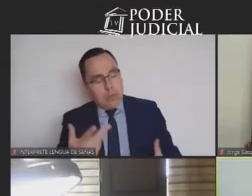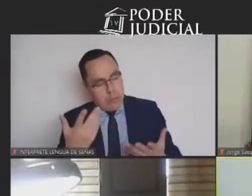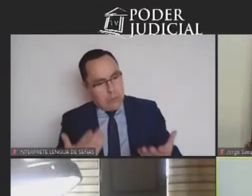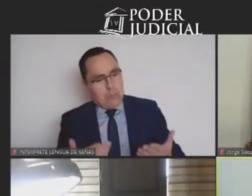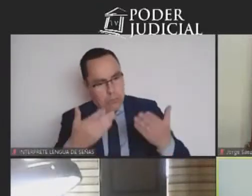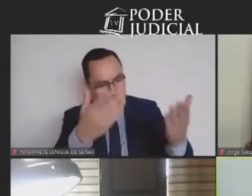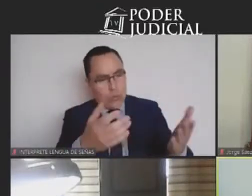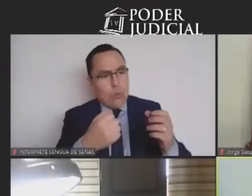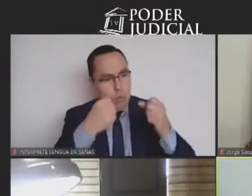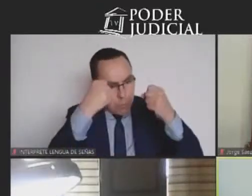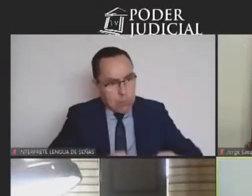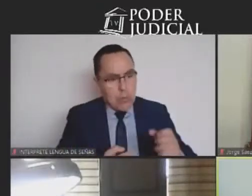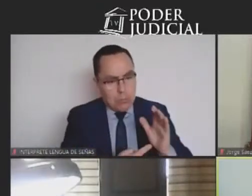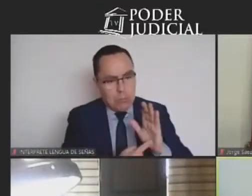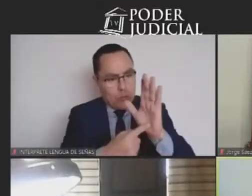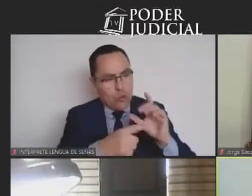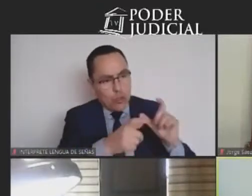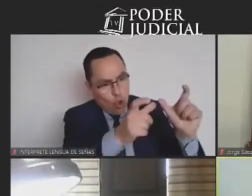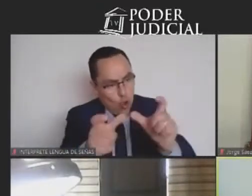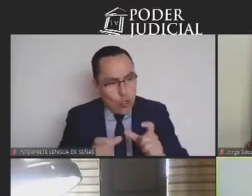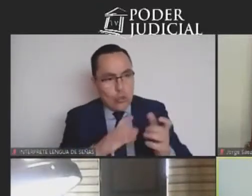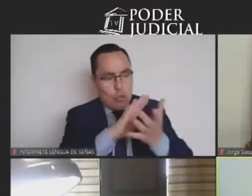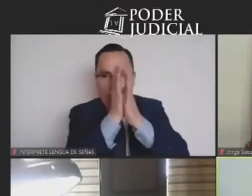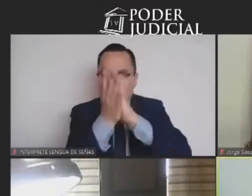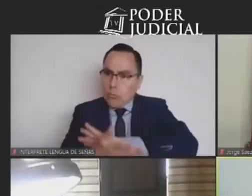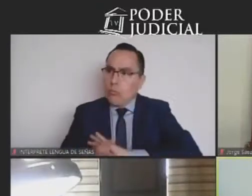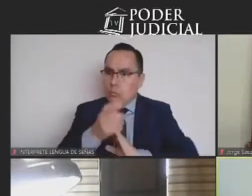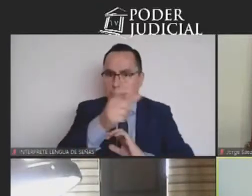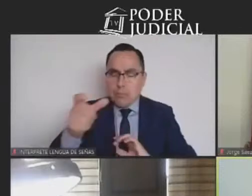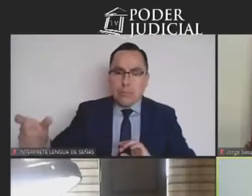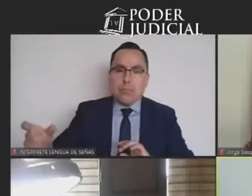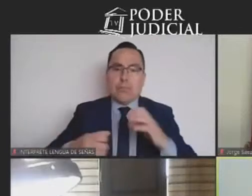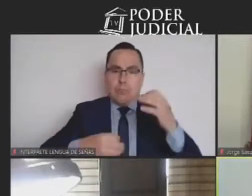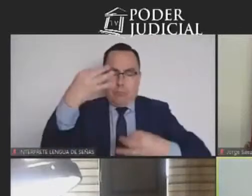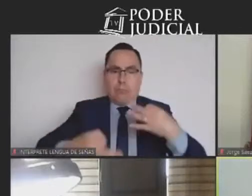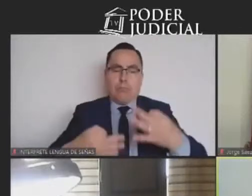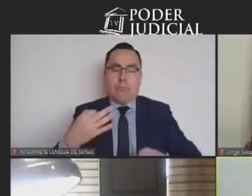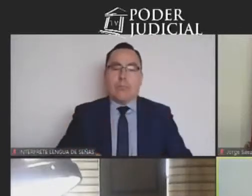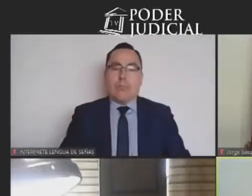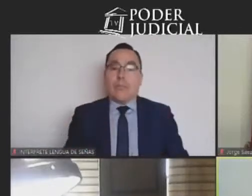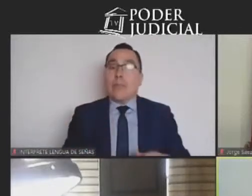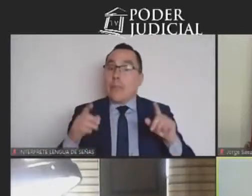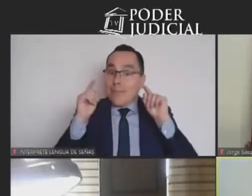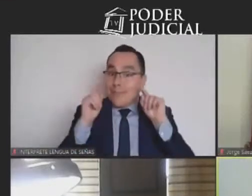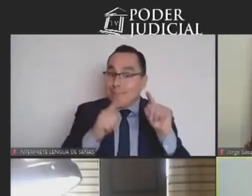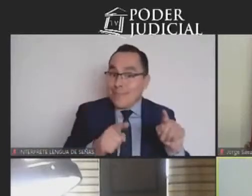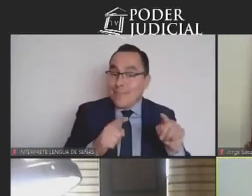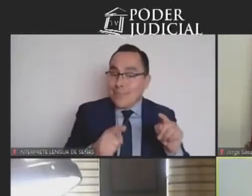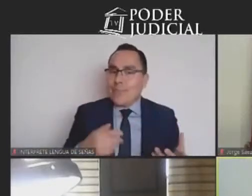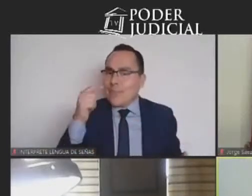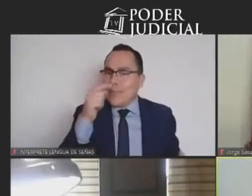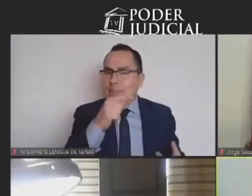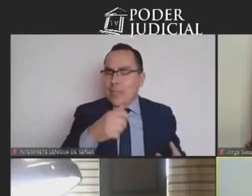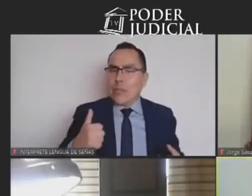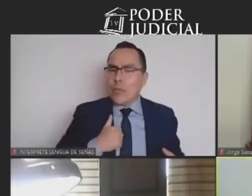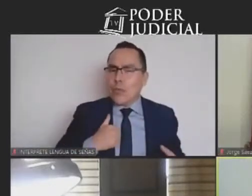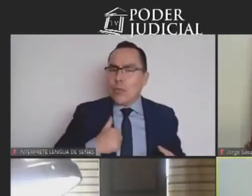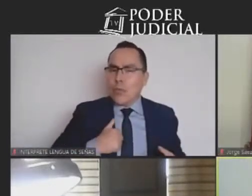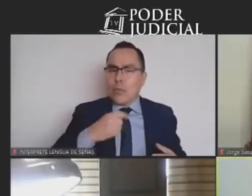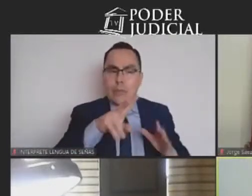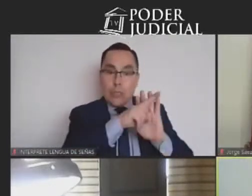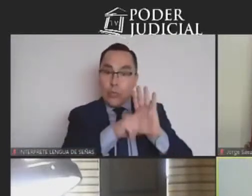la carencia de control de estos aspectos. En ejercicio del deber de verificar el cumplimiento de esta